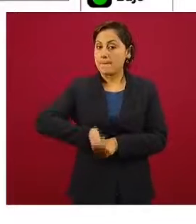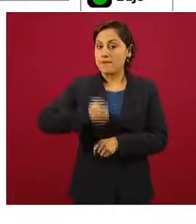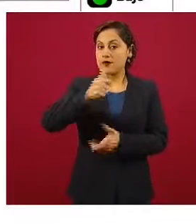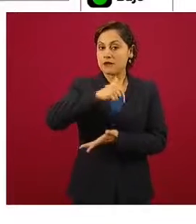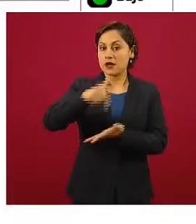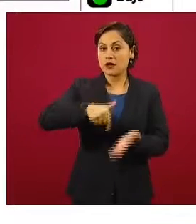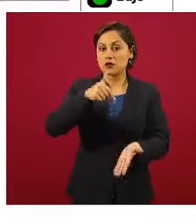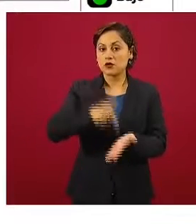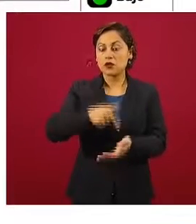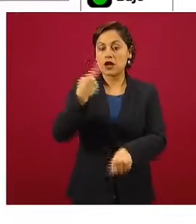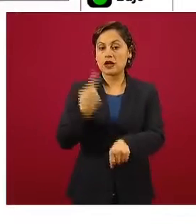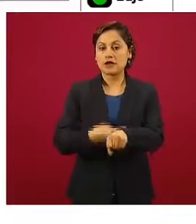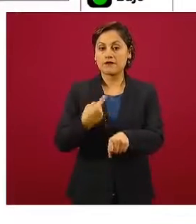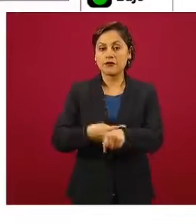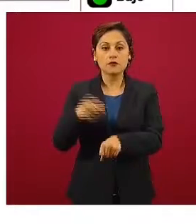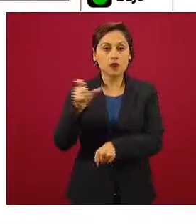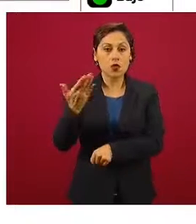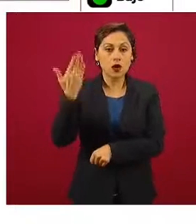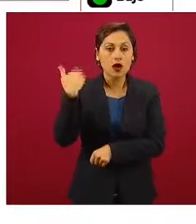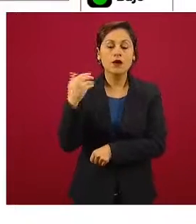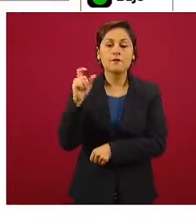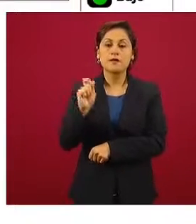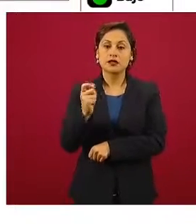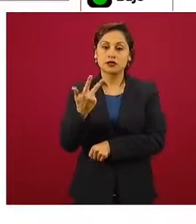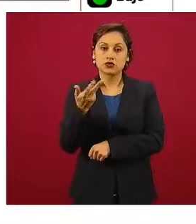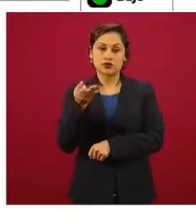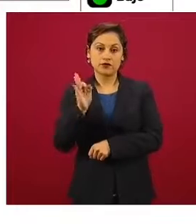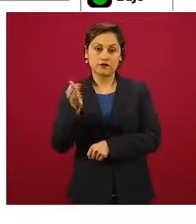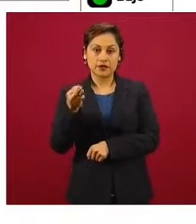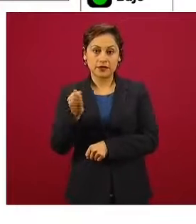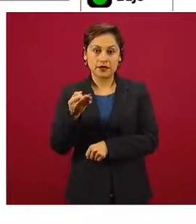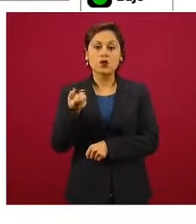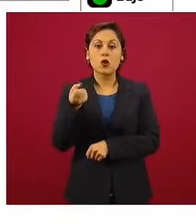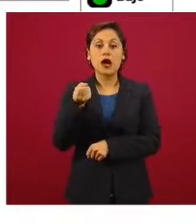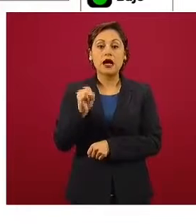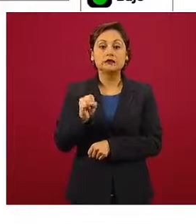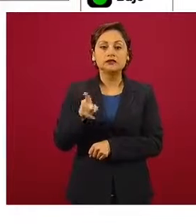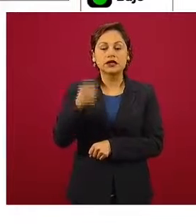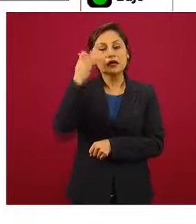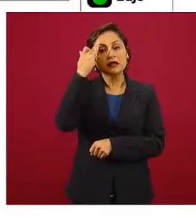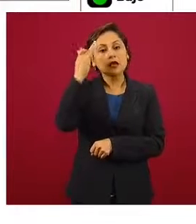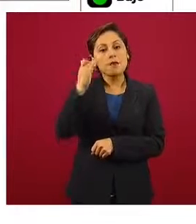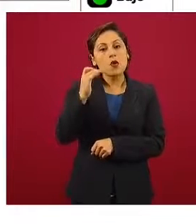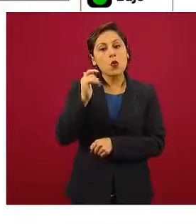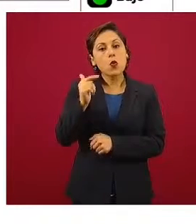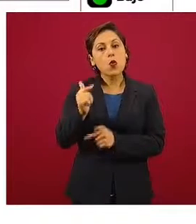han tenido una progresión más lenta, porque la epidemia tiene muchos más